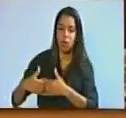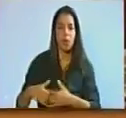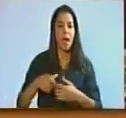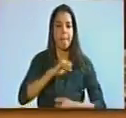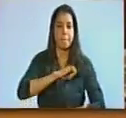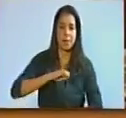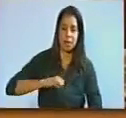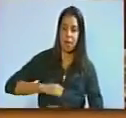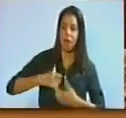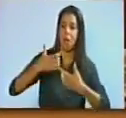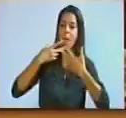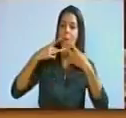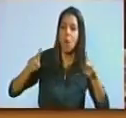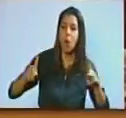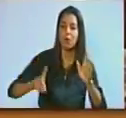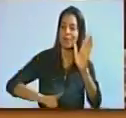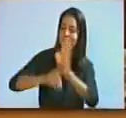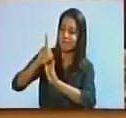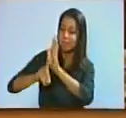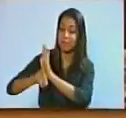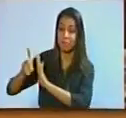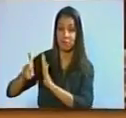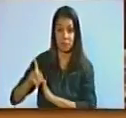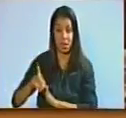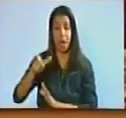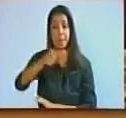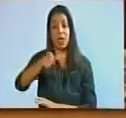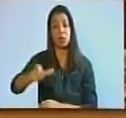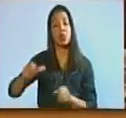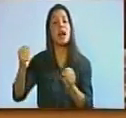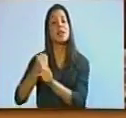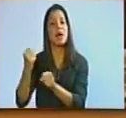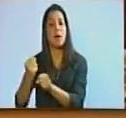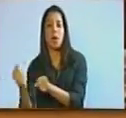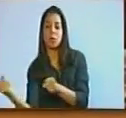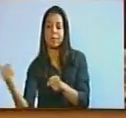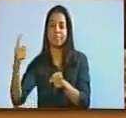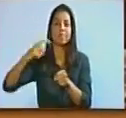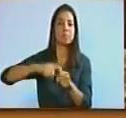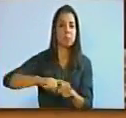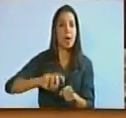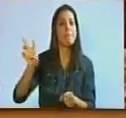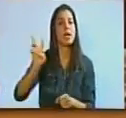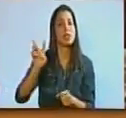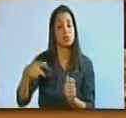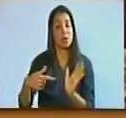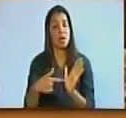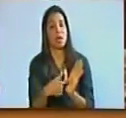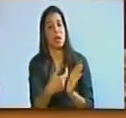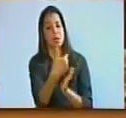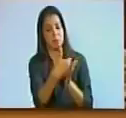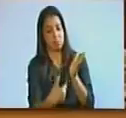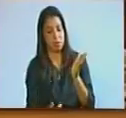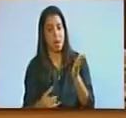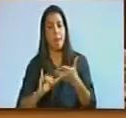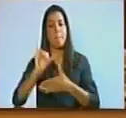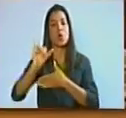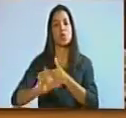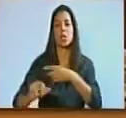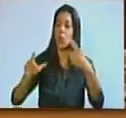como privadas, que incorpora a los trabajadores y a las trabajadoras del país en una mesa y en un programa